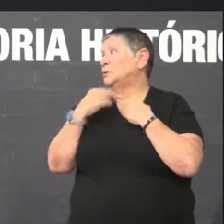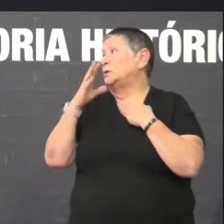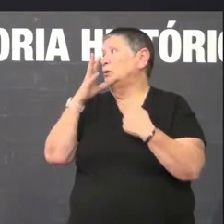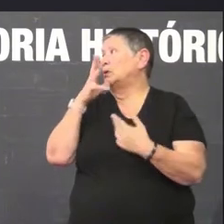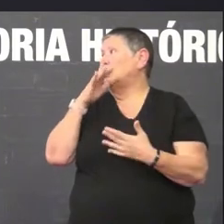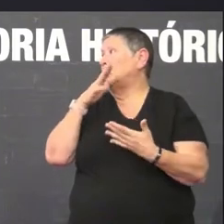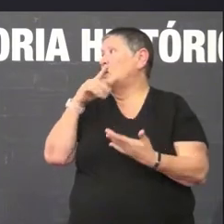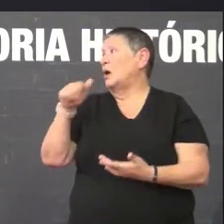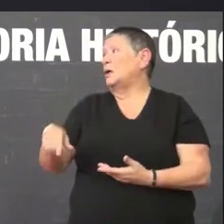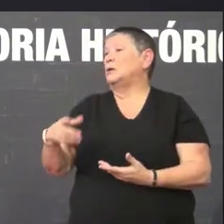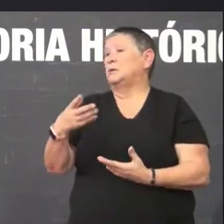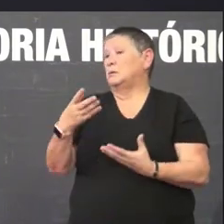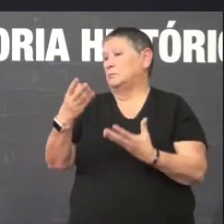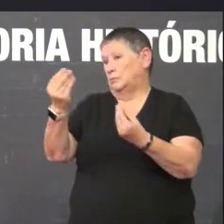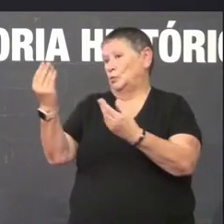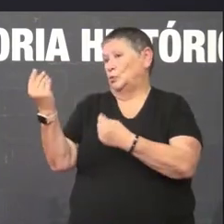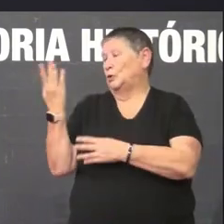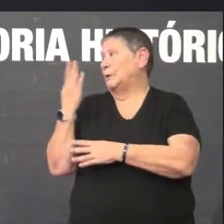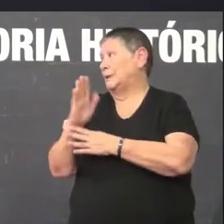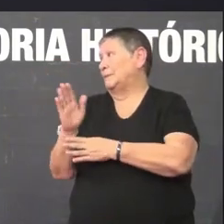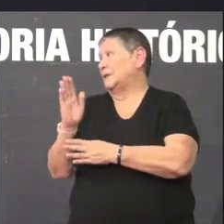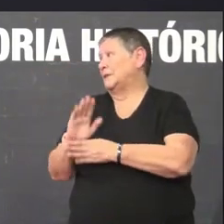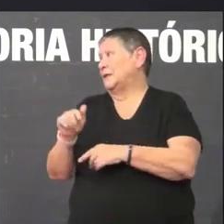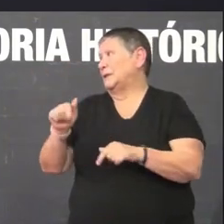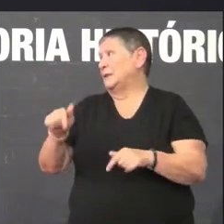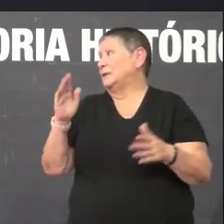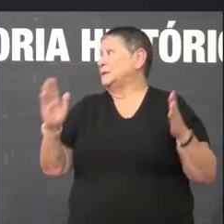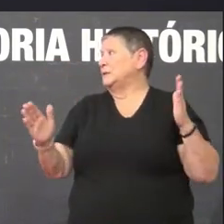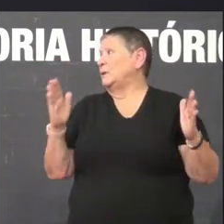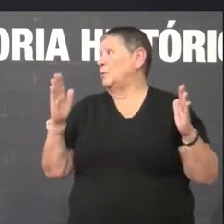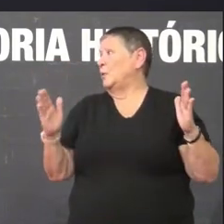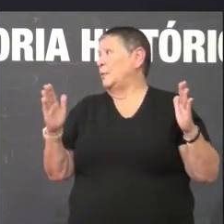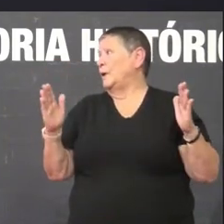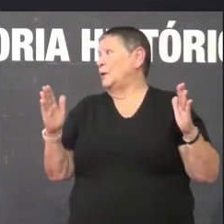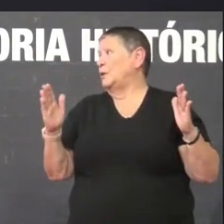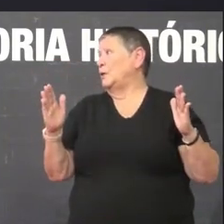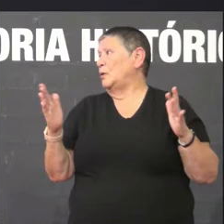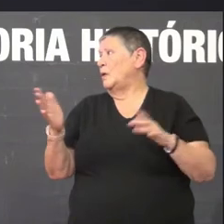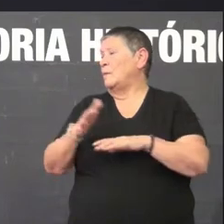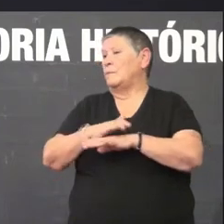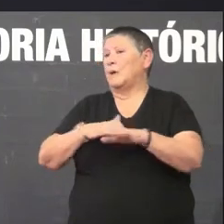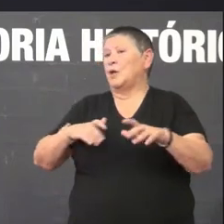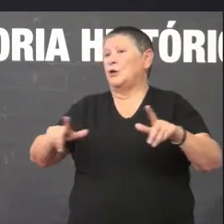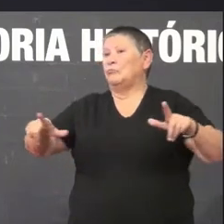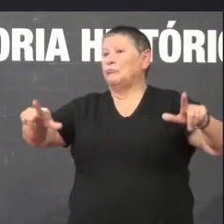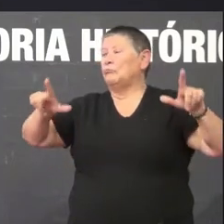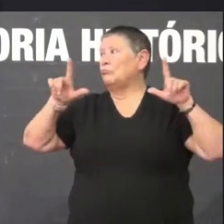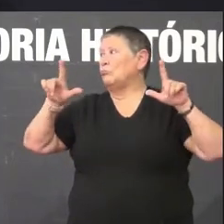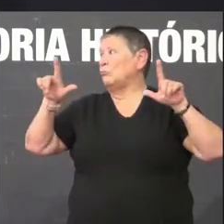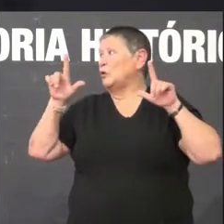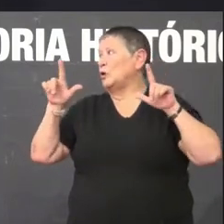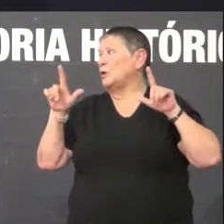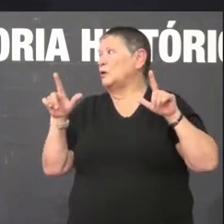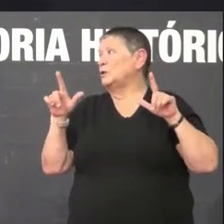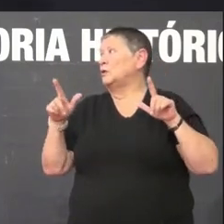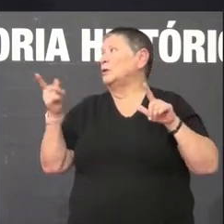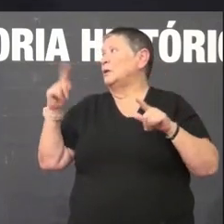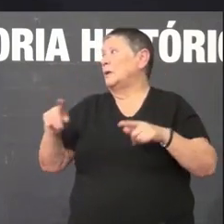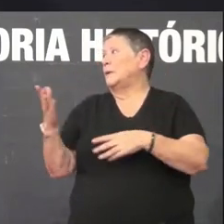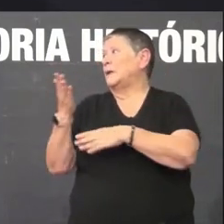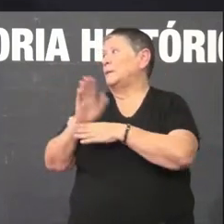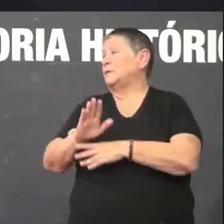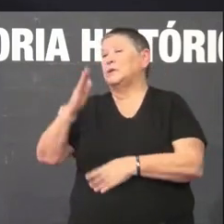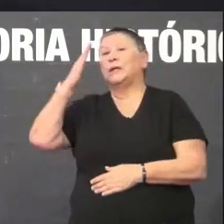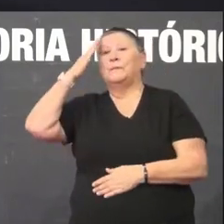un dos representantes neste momento de maior protagonismo e que representa tamén unha